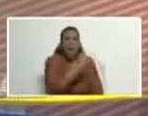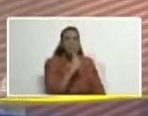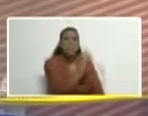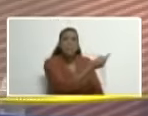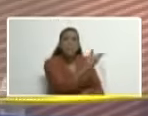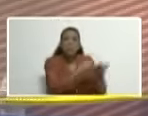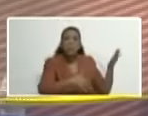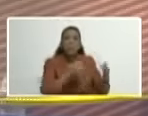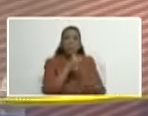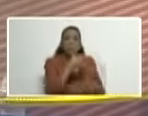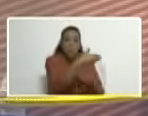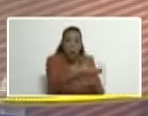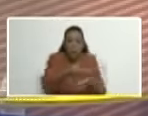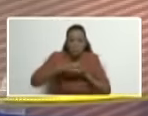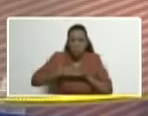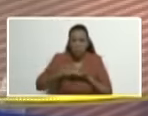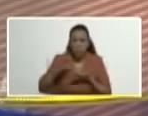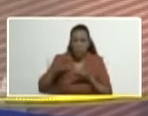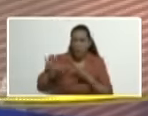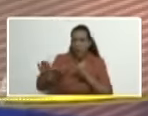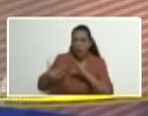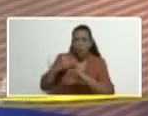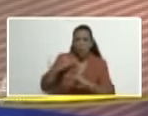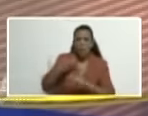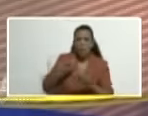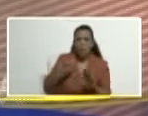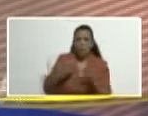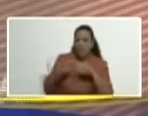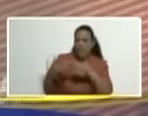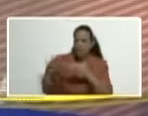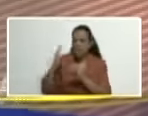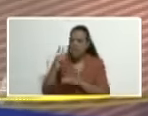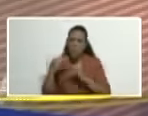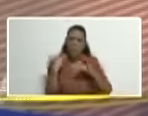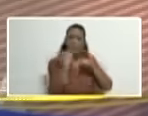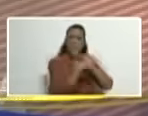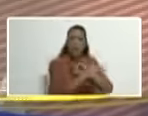No sé qué información le llevan por aquí el Departamento de Estado.